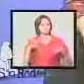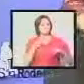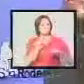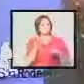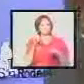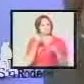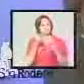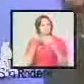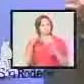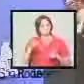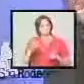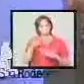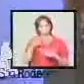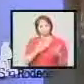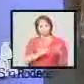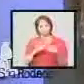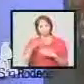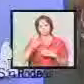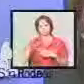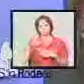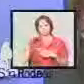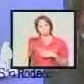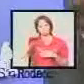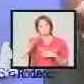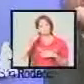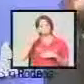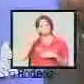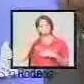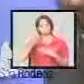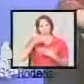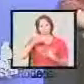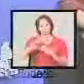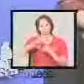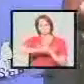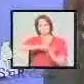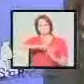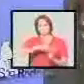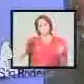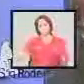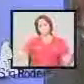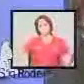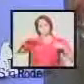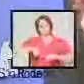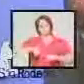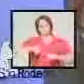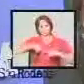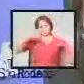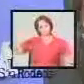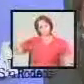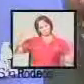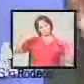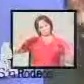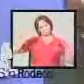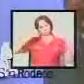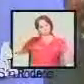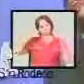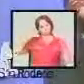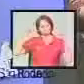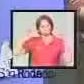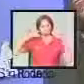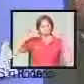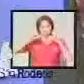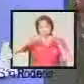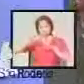cabe la posibilidad. Yo no sirvo para banquera, ya me di cuenta, mejor hacemos una pausa, señores, y ya regresamos, y usted puede seguir haciendo